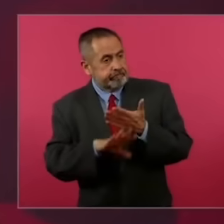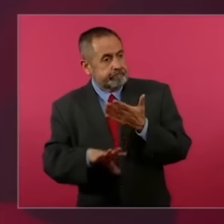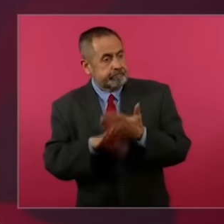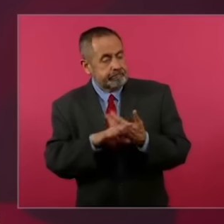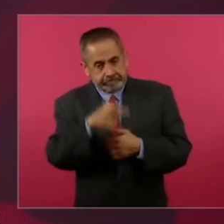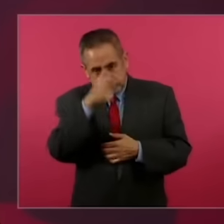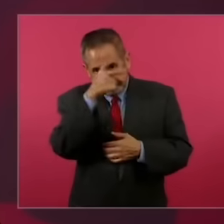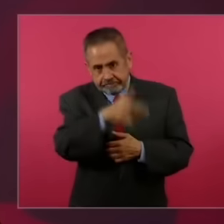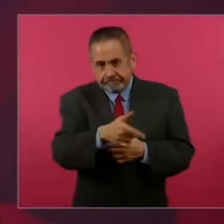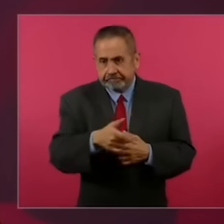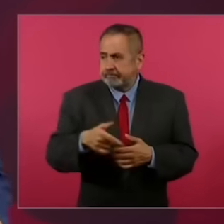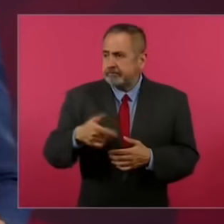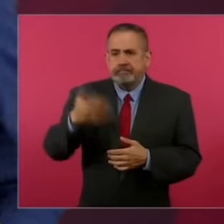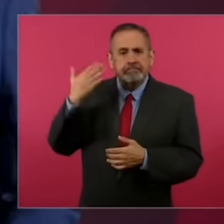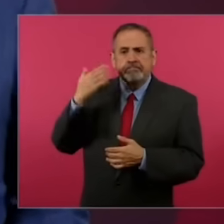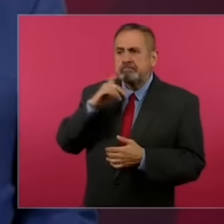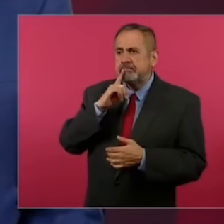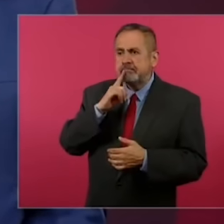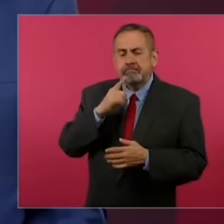En ese sentido,